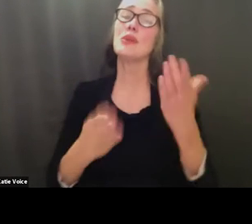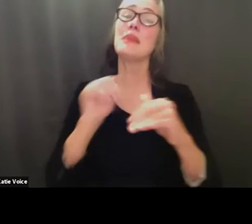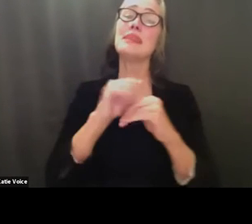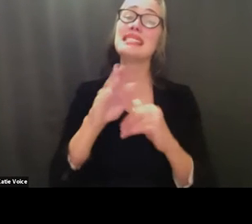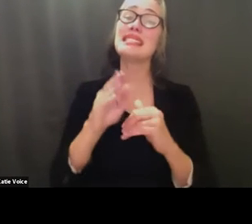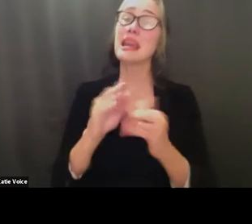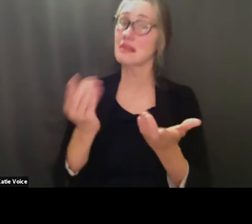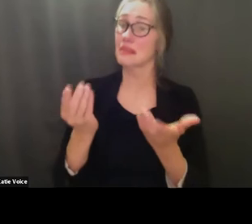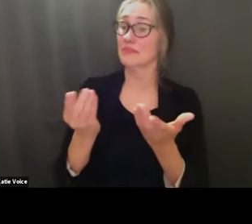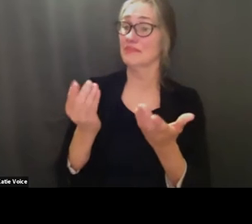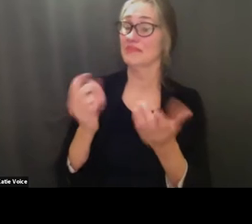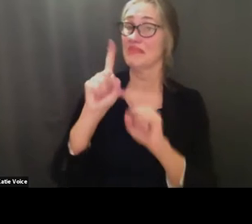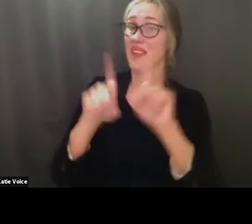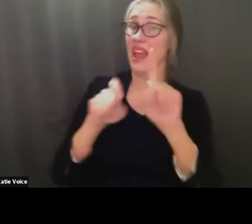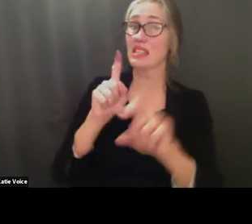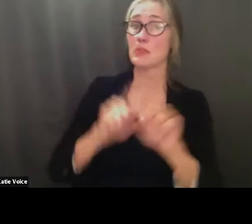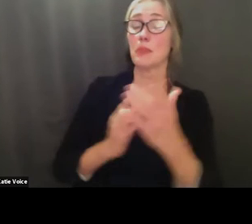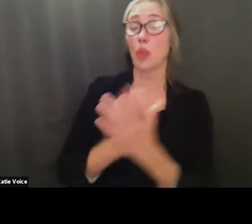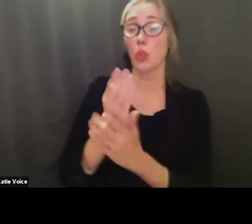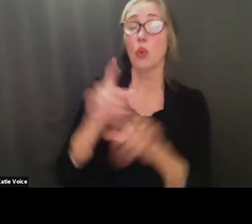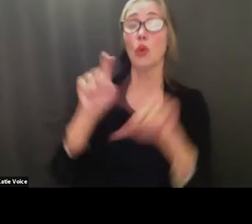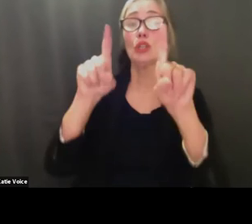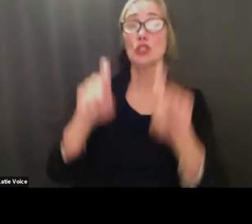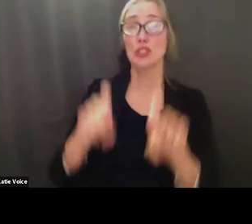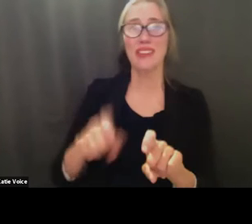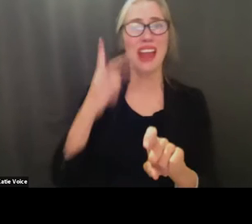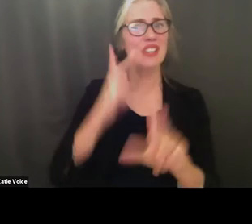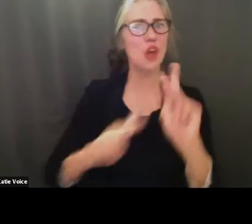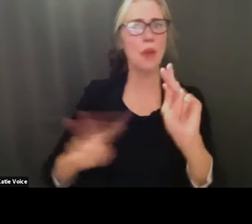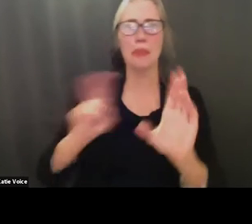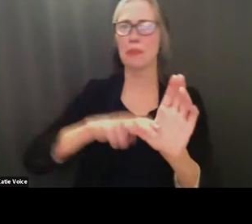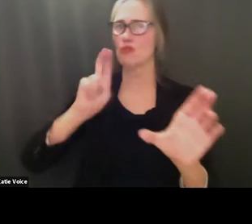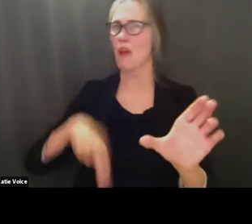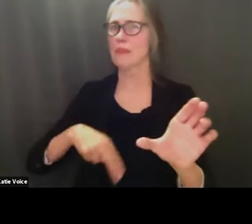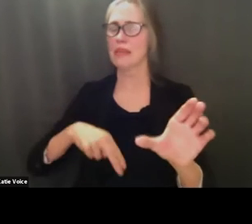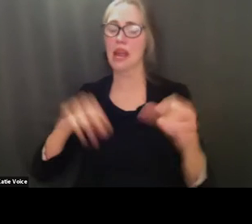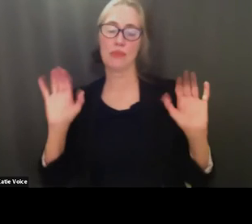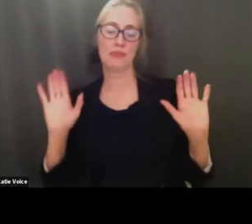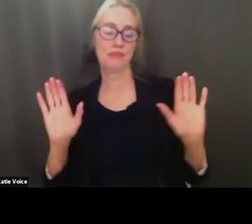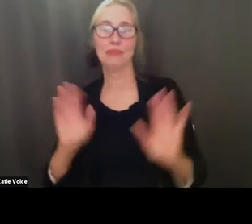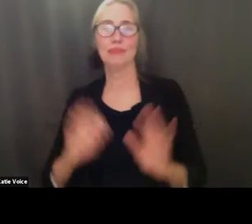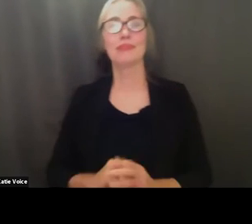nos sequen bien una encuesta para preguntarles a todos. Gracias.